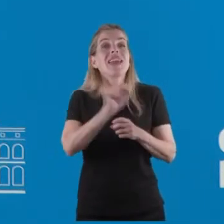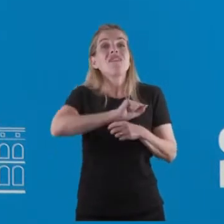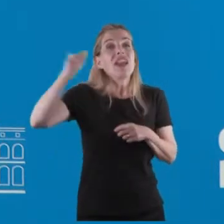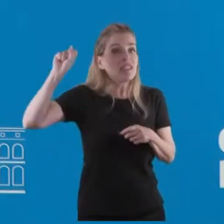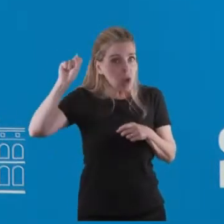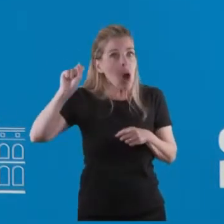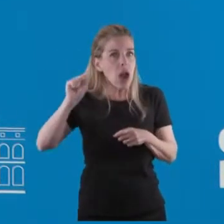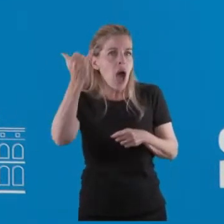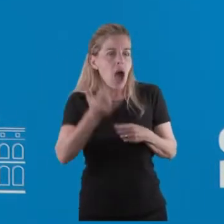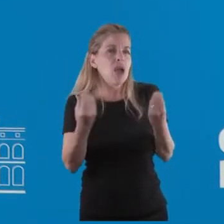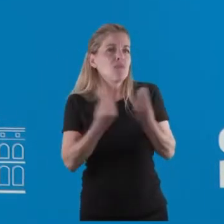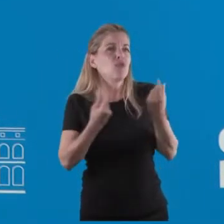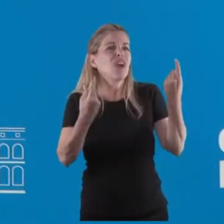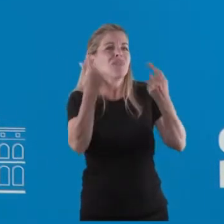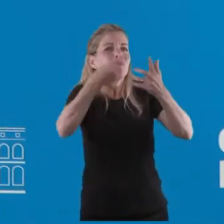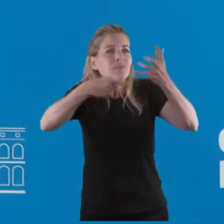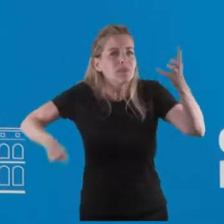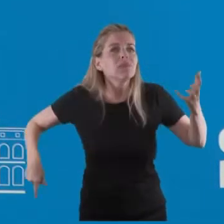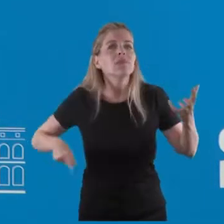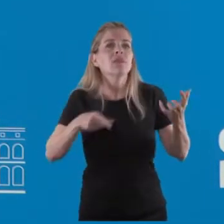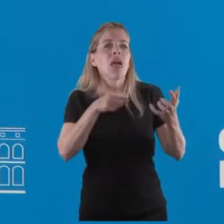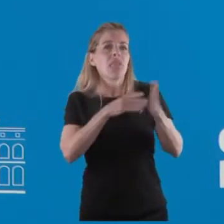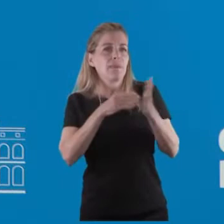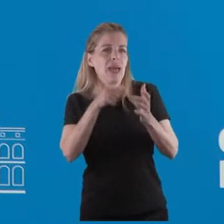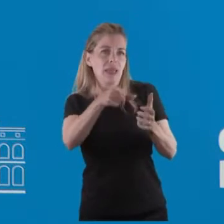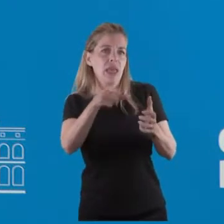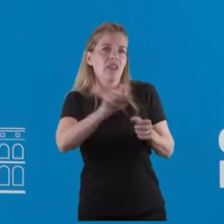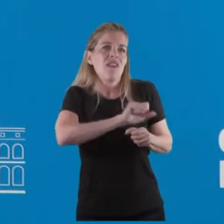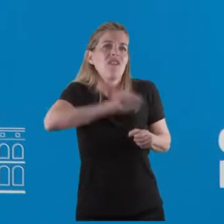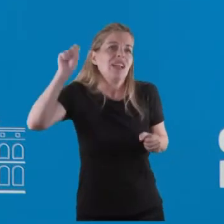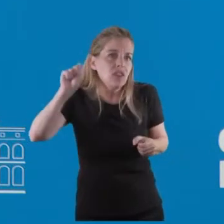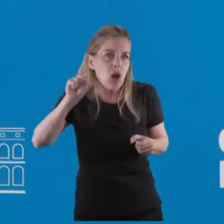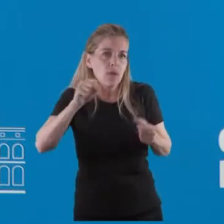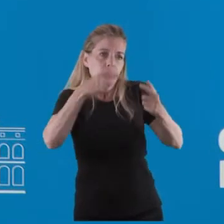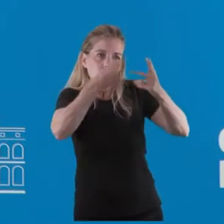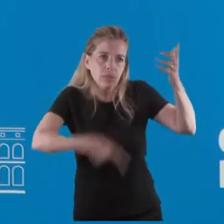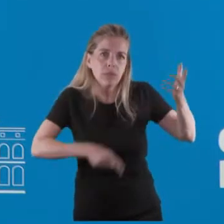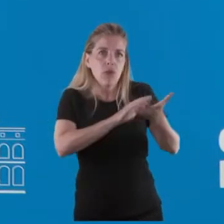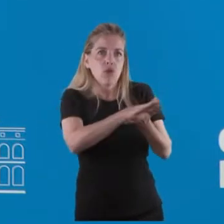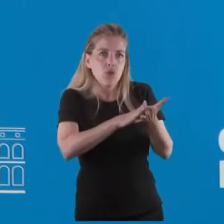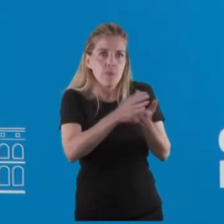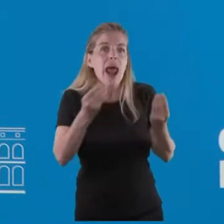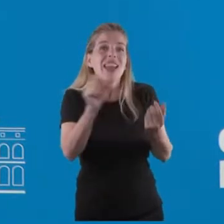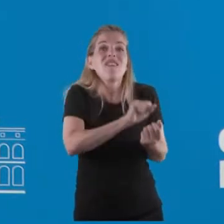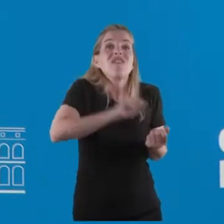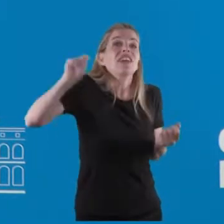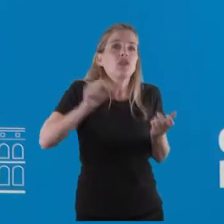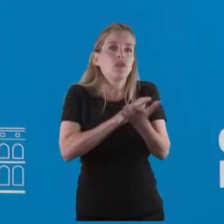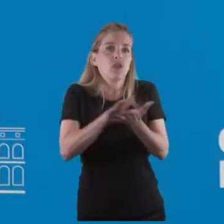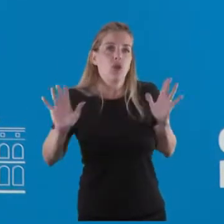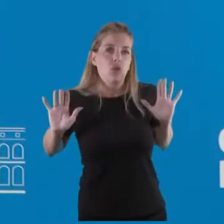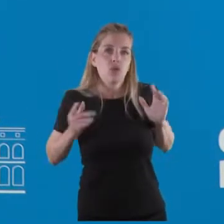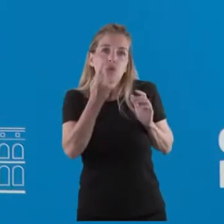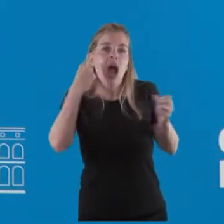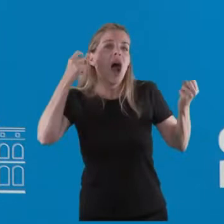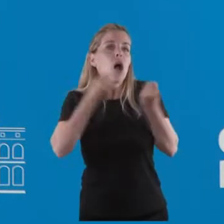muchos factores que inciden y todos esos factores tienen que ser atacados simultáneamente uno de esos son los acuerdos de precios